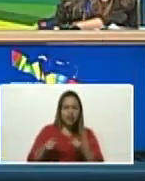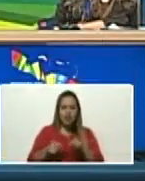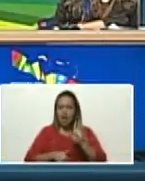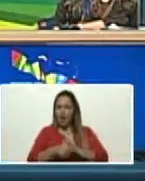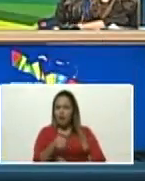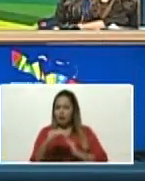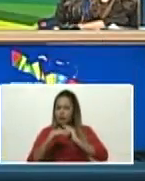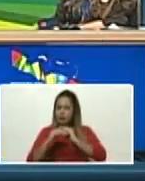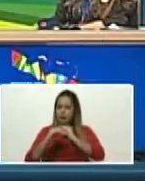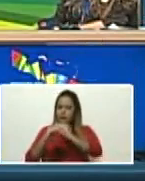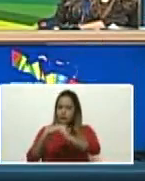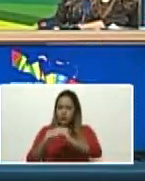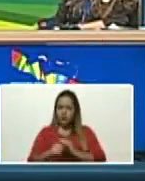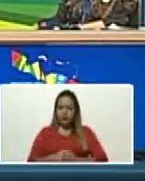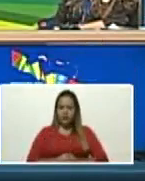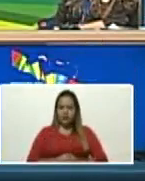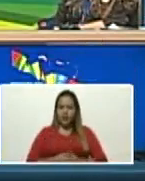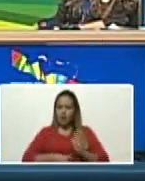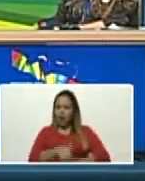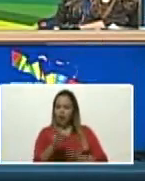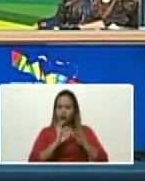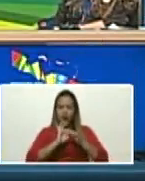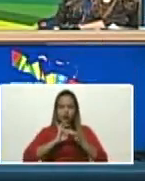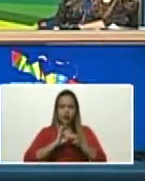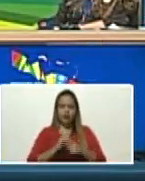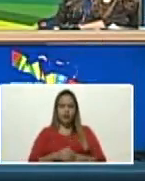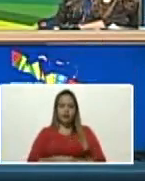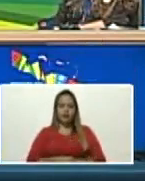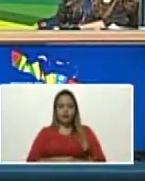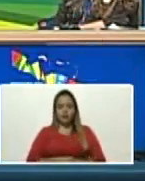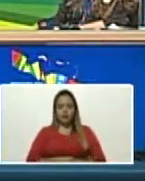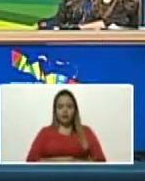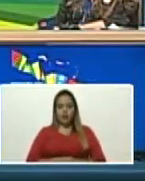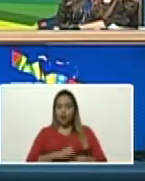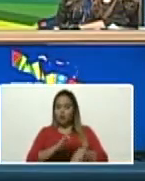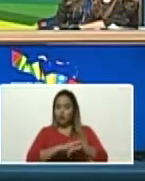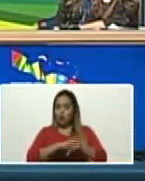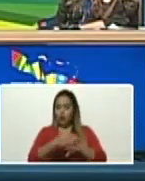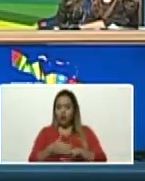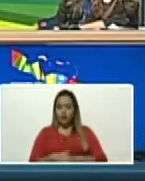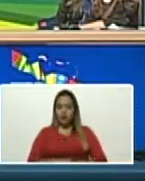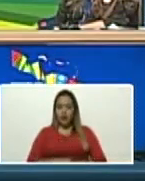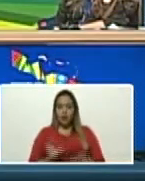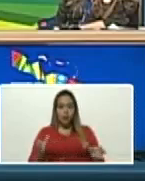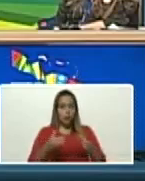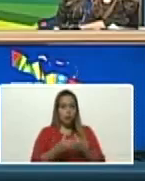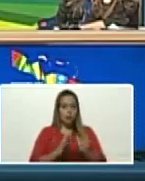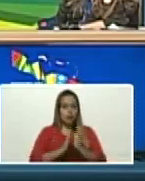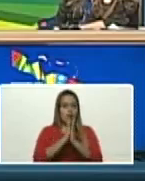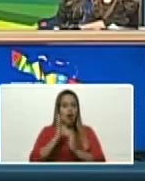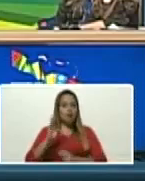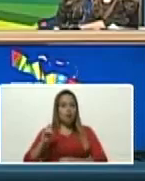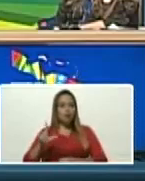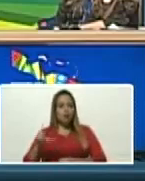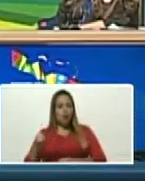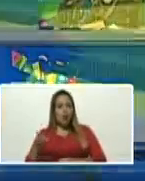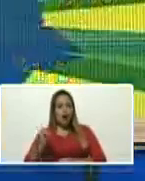plural, la más unitaria, porque el Foro de Sao Paulo ha permitido